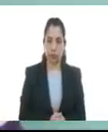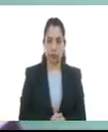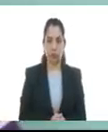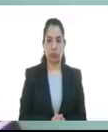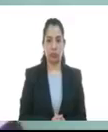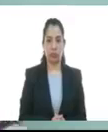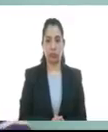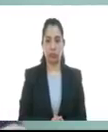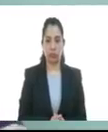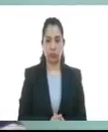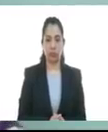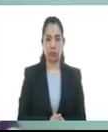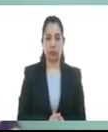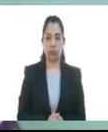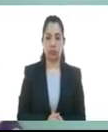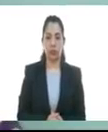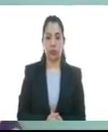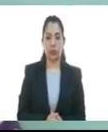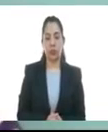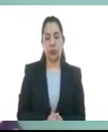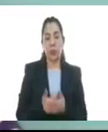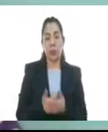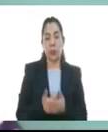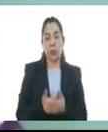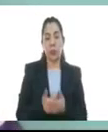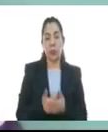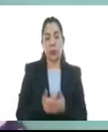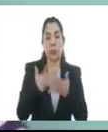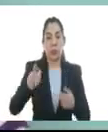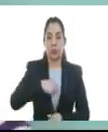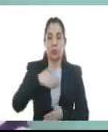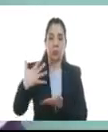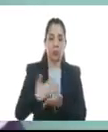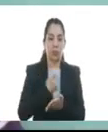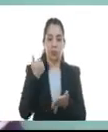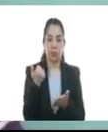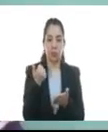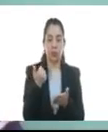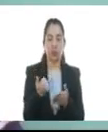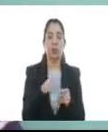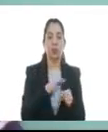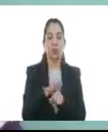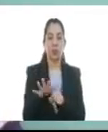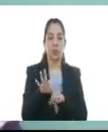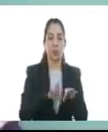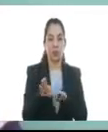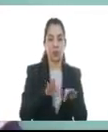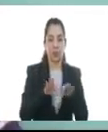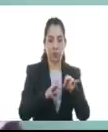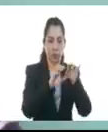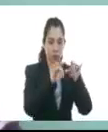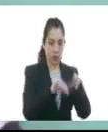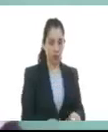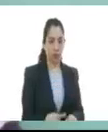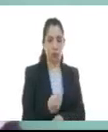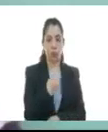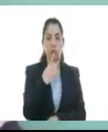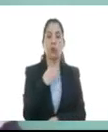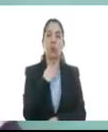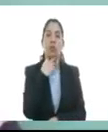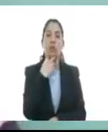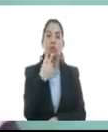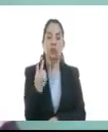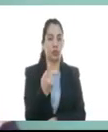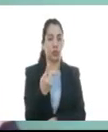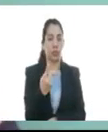nosotros somos ganadores de este premio con el trabajo Ayapaneco, Una voz que se apaga, el cual publicamos en el diario El